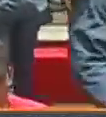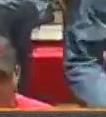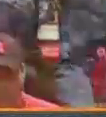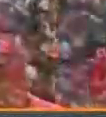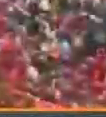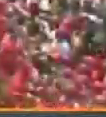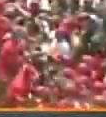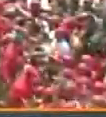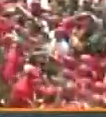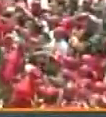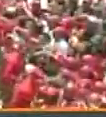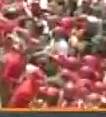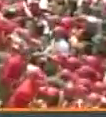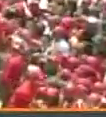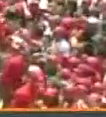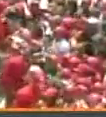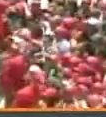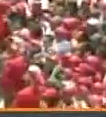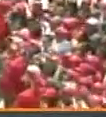¡Duro, duro, duro!